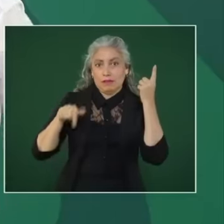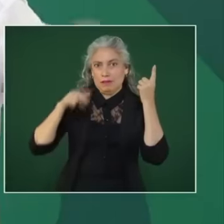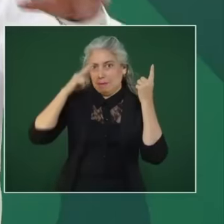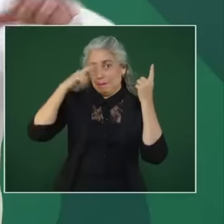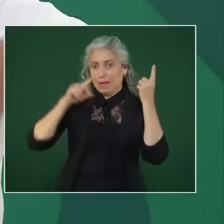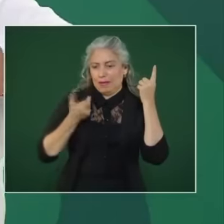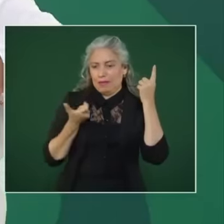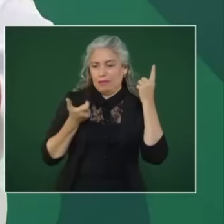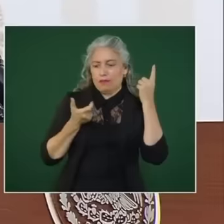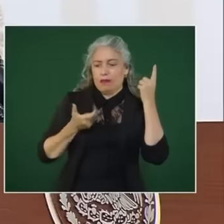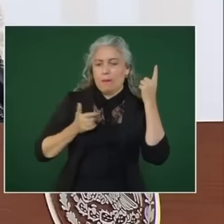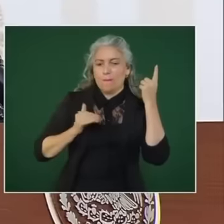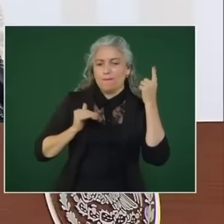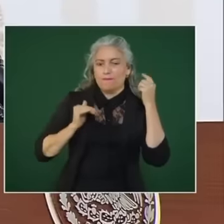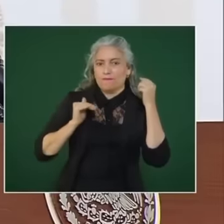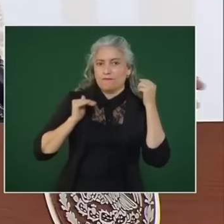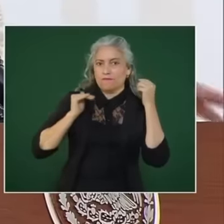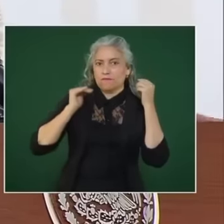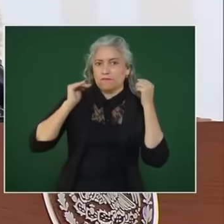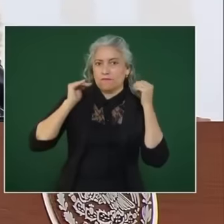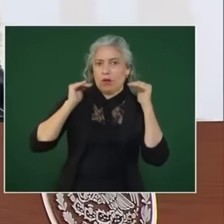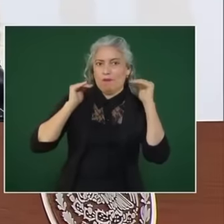Ayer